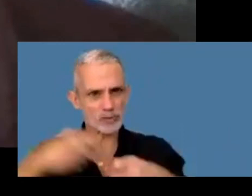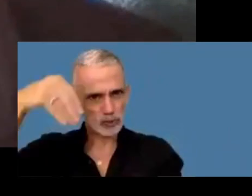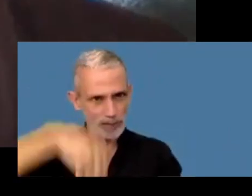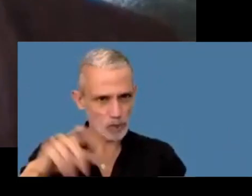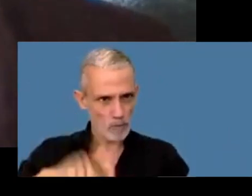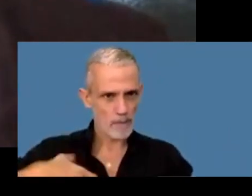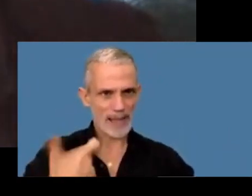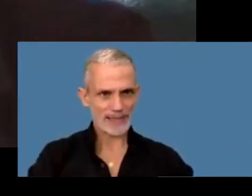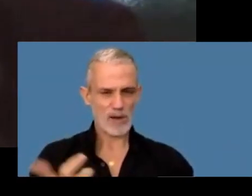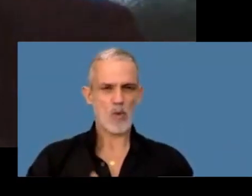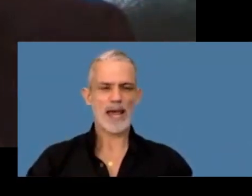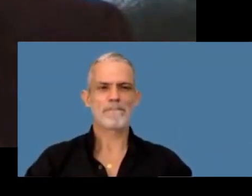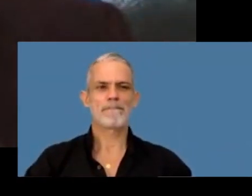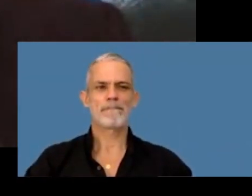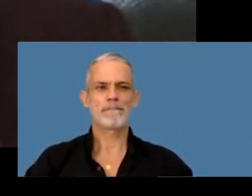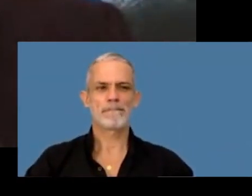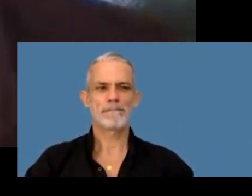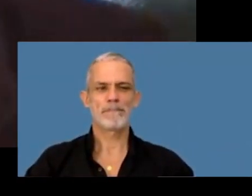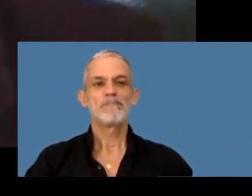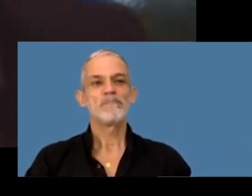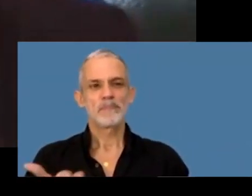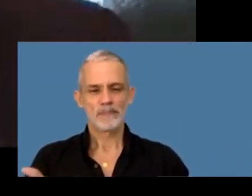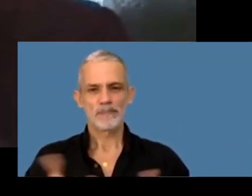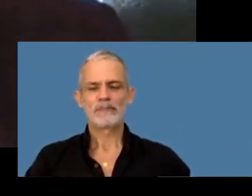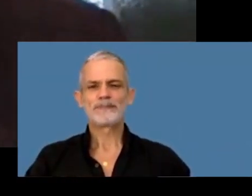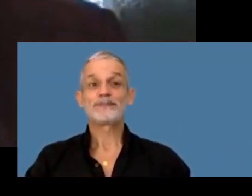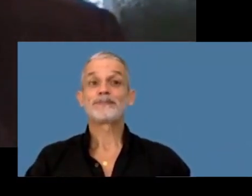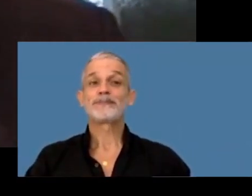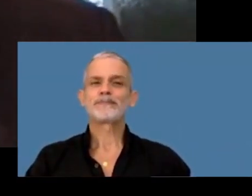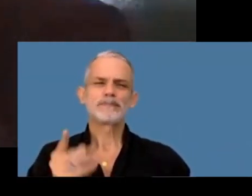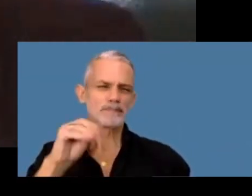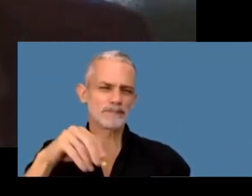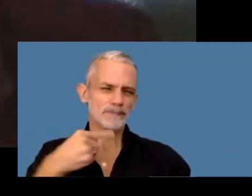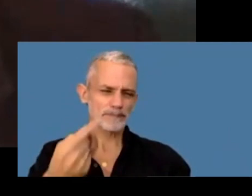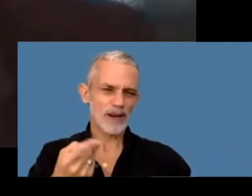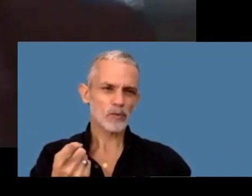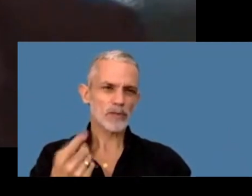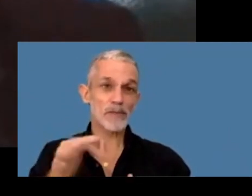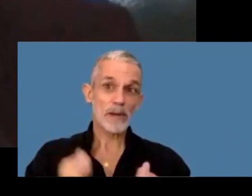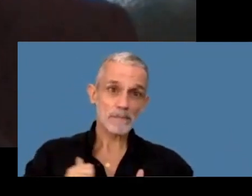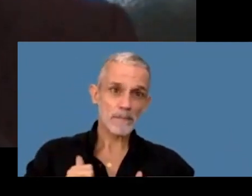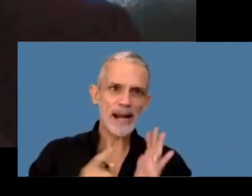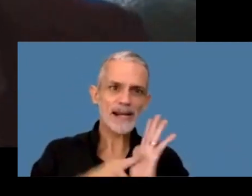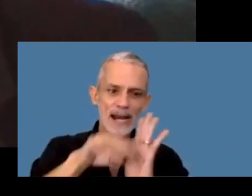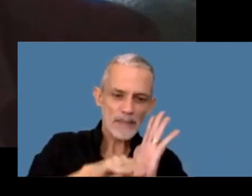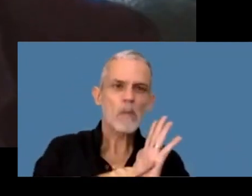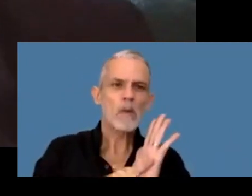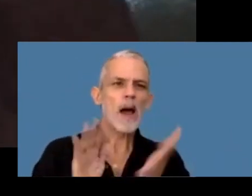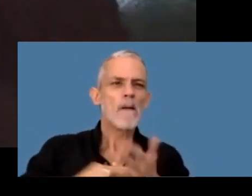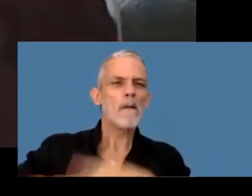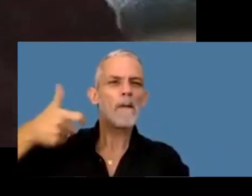normalizaste $500.000 me debés impuestos y aparte hago una denuncia penal tributaria por la evasión tributaria por esos $500.000?